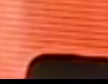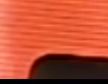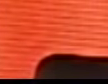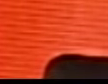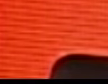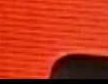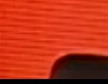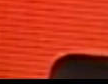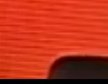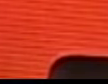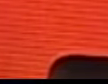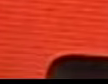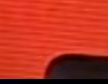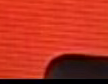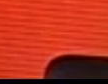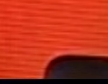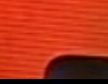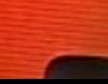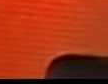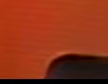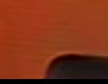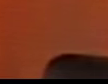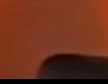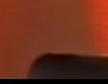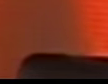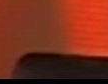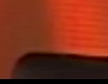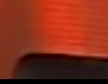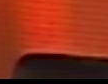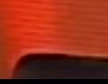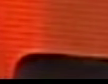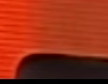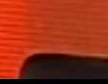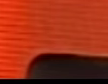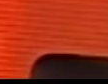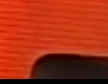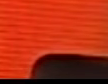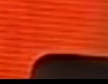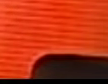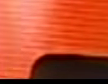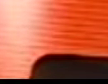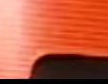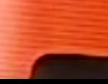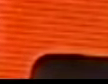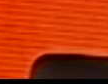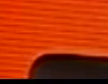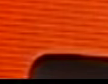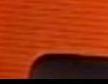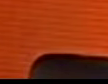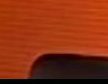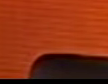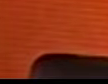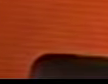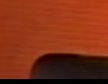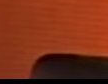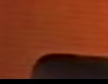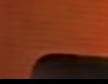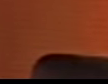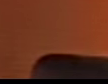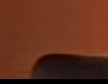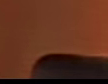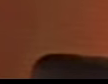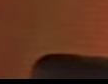shinayata, Aguan no man mi rirka, chaypimi Rafael Correa, yacta pushaka, samarirka, chasnami, misa, waliman, shamushpaka, o chayman,